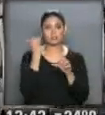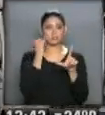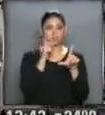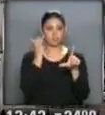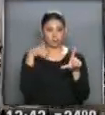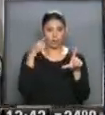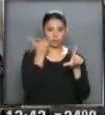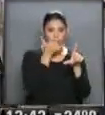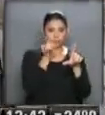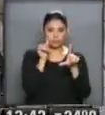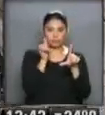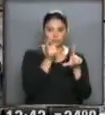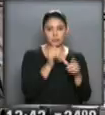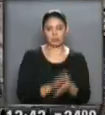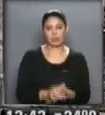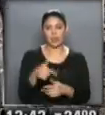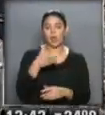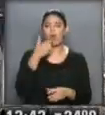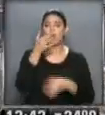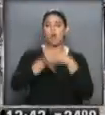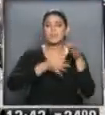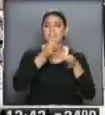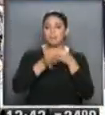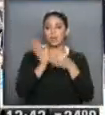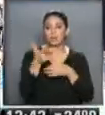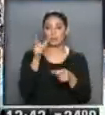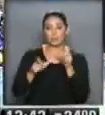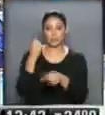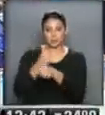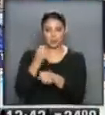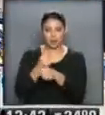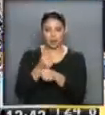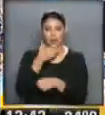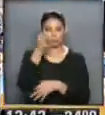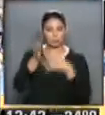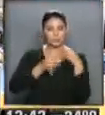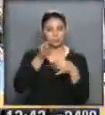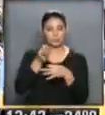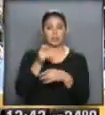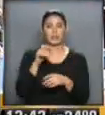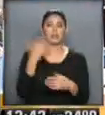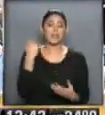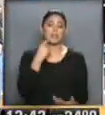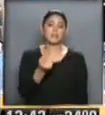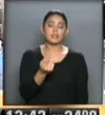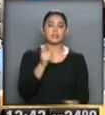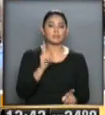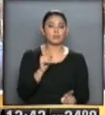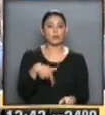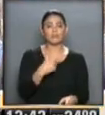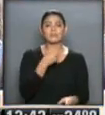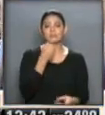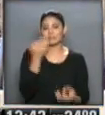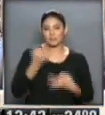vivo de lo que está ocurriendo ahora. Está conversando con el personal que está trabajando en el lugar, como te decía. Seguramente el